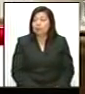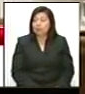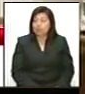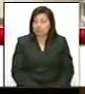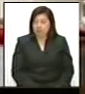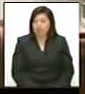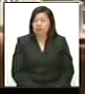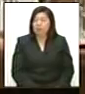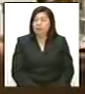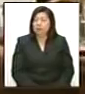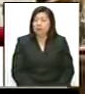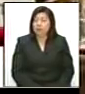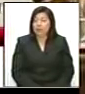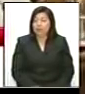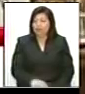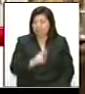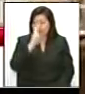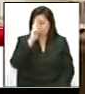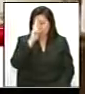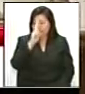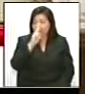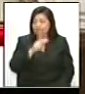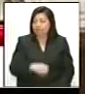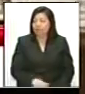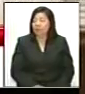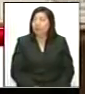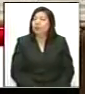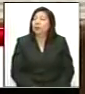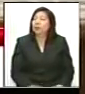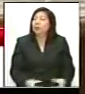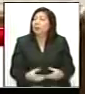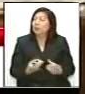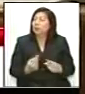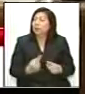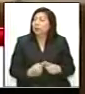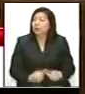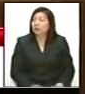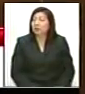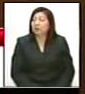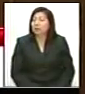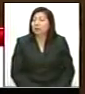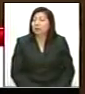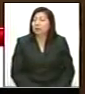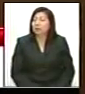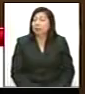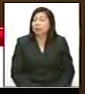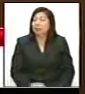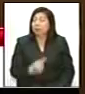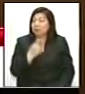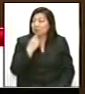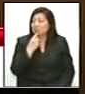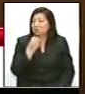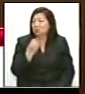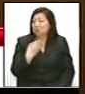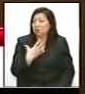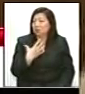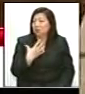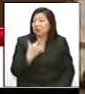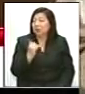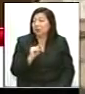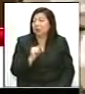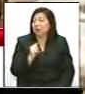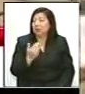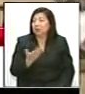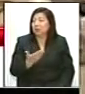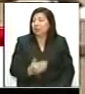Interrupción, presidente, con su venia al señor ministro. Sí, señora. En la Comisión de Relaciones Exteriores nos indicaron de que se había